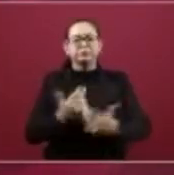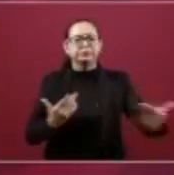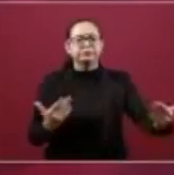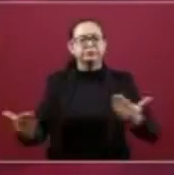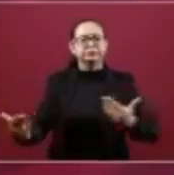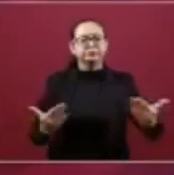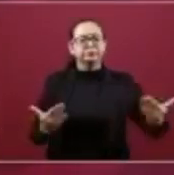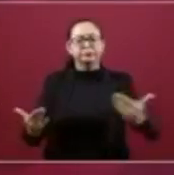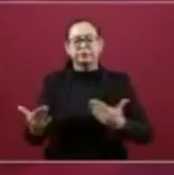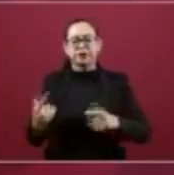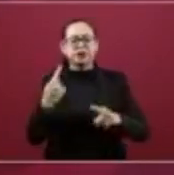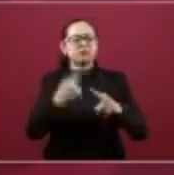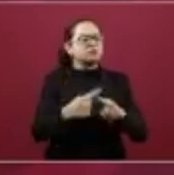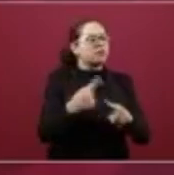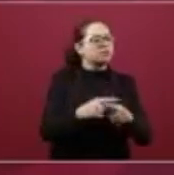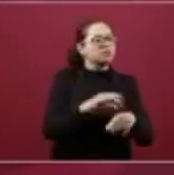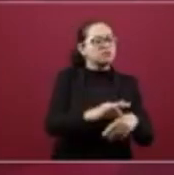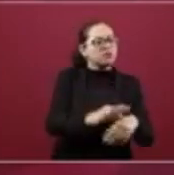resultados.